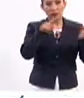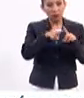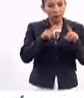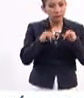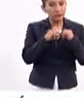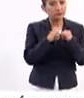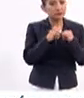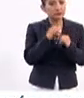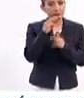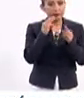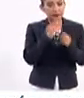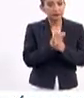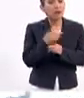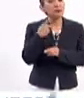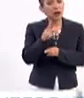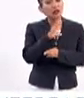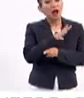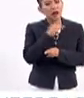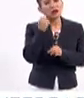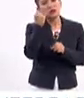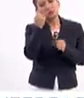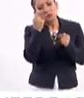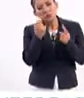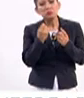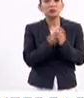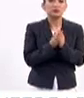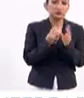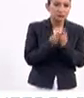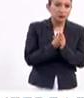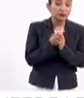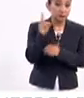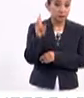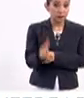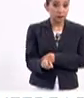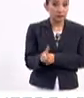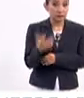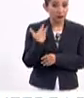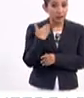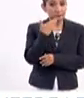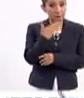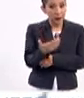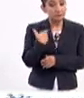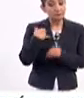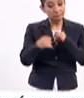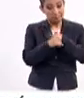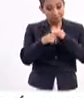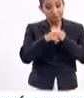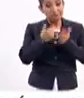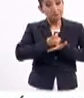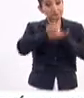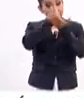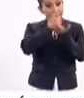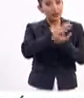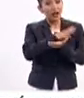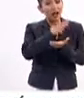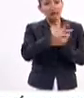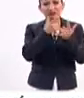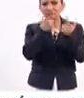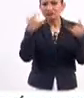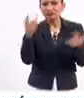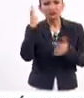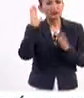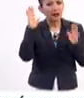muchísimas instituciones alrededor del mundo, pero sí he tomado algunos cursos y sin duda alguna es una gran plataforma. Existen además